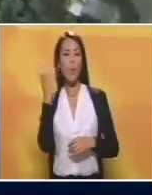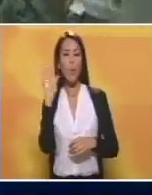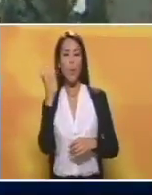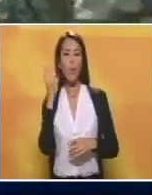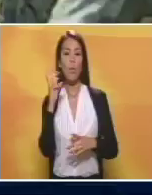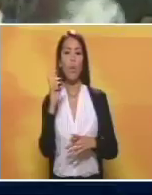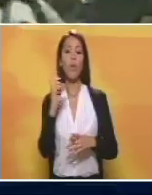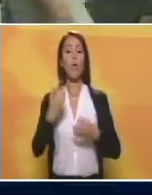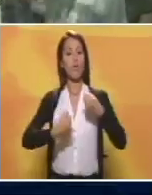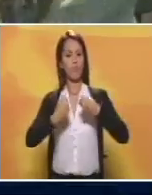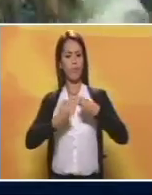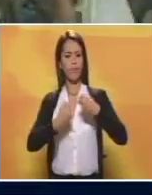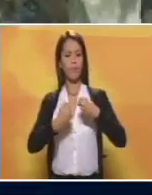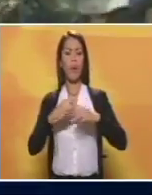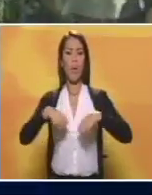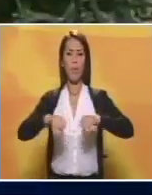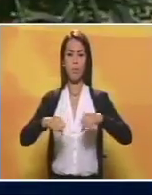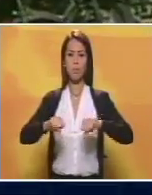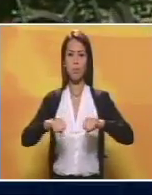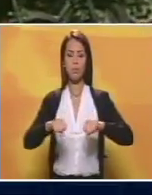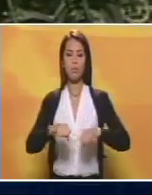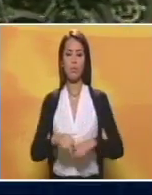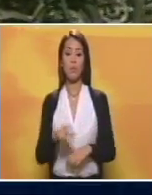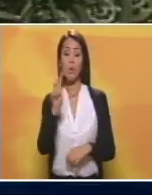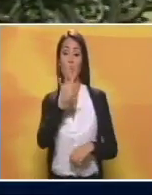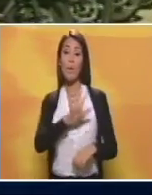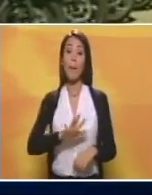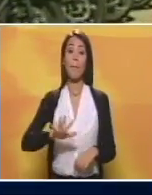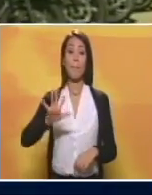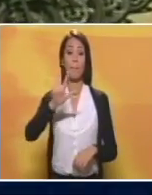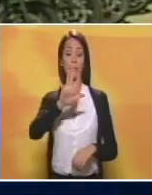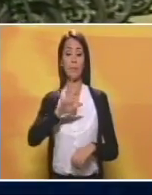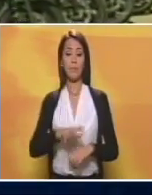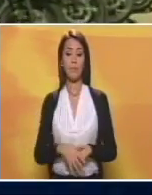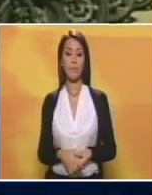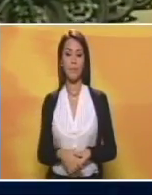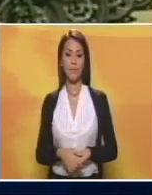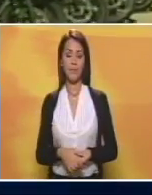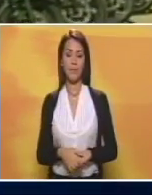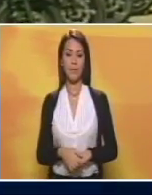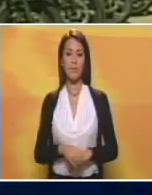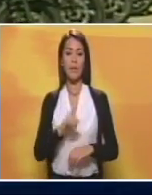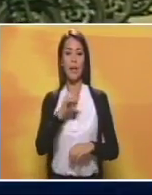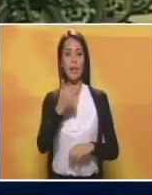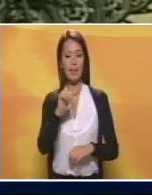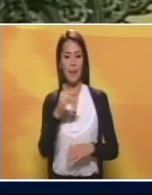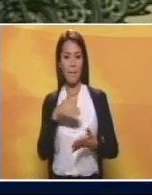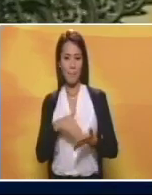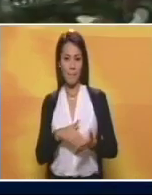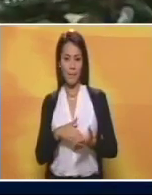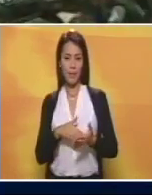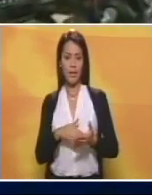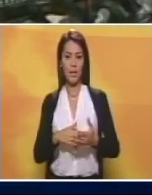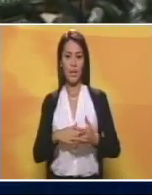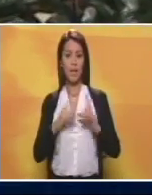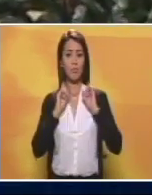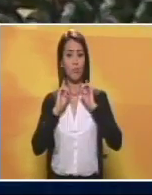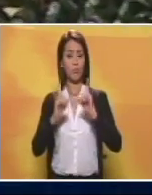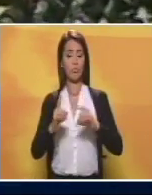patrulla, moto, a lo largo y ancho del territorio, cubriendo más de 10.000 kilómetros de carretera.